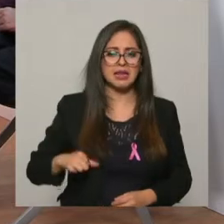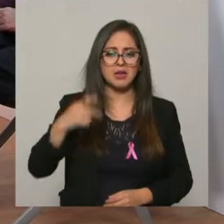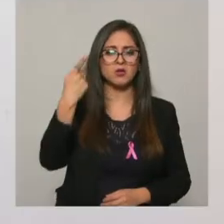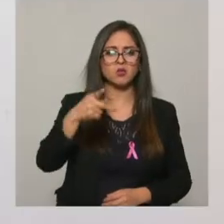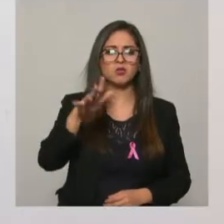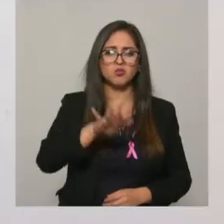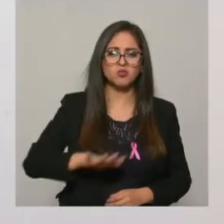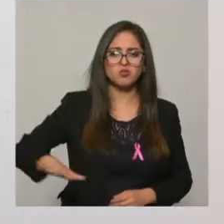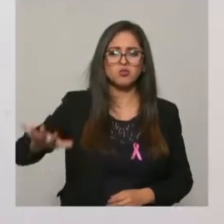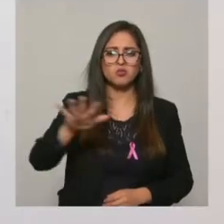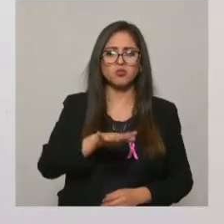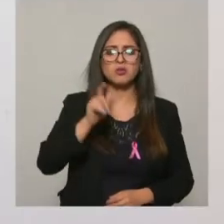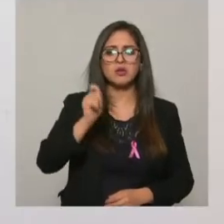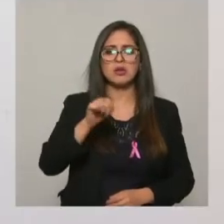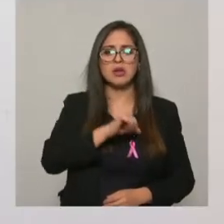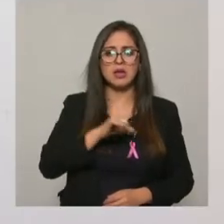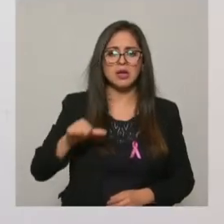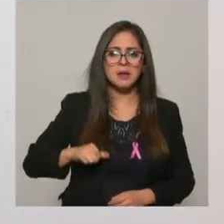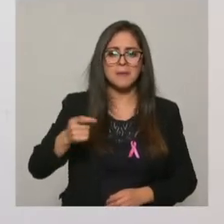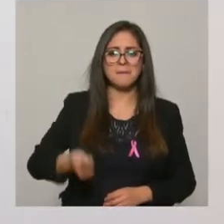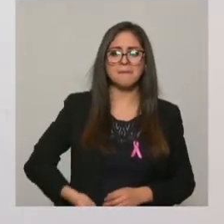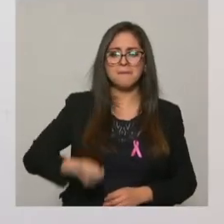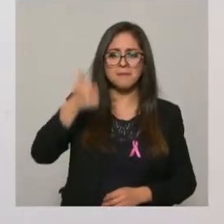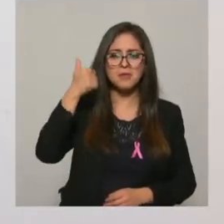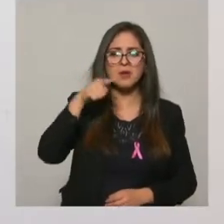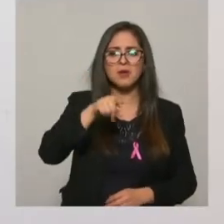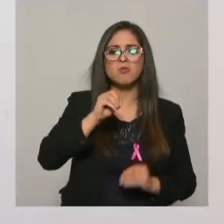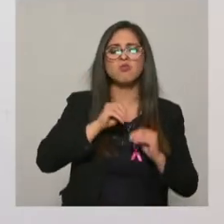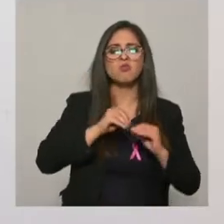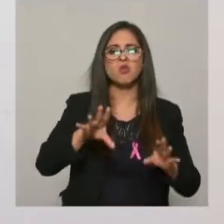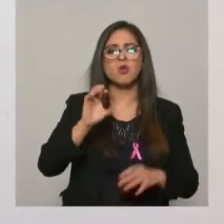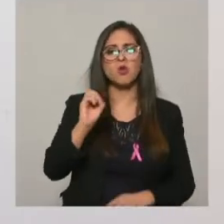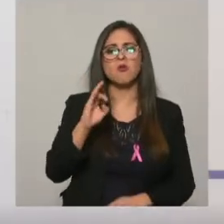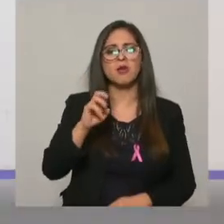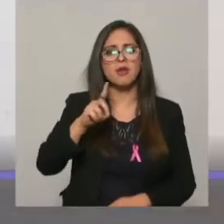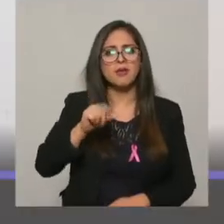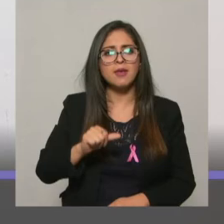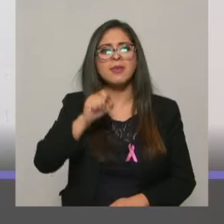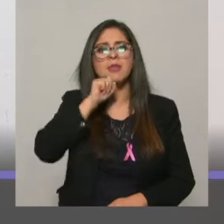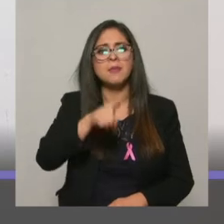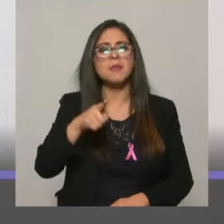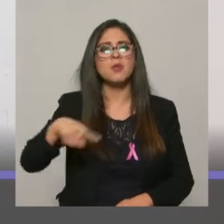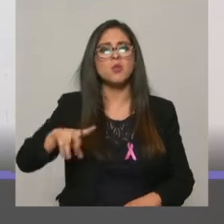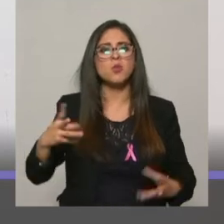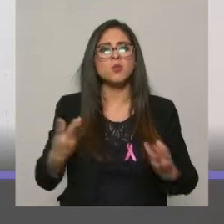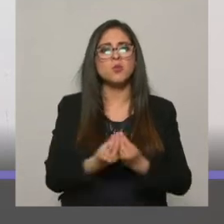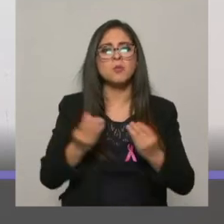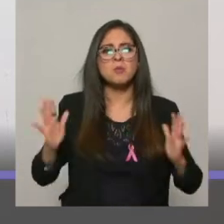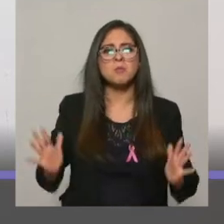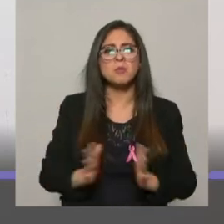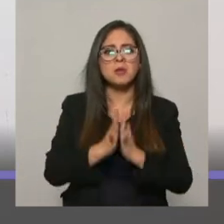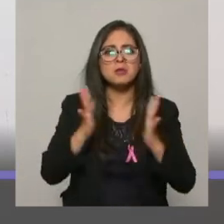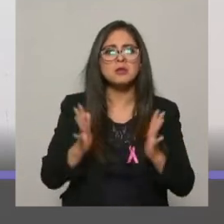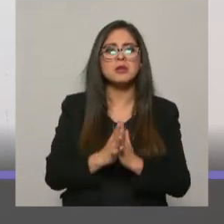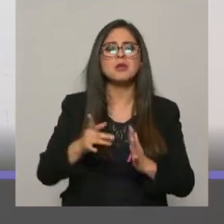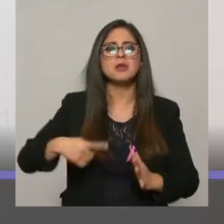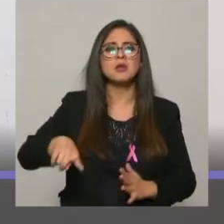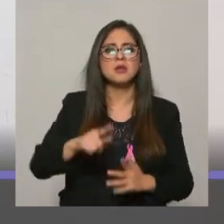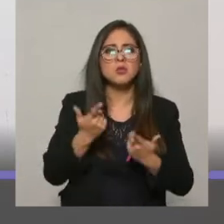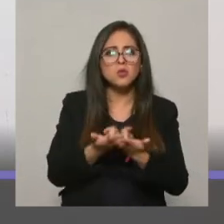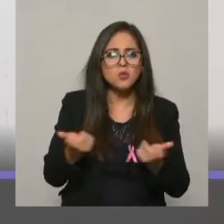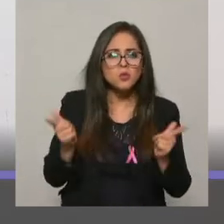sus propias explanadas principales. También participan apoyando a distintos